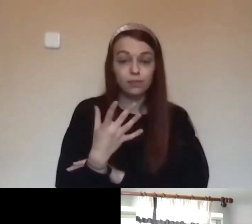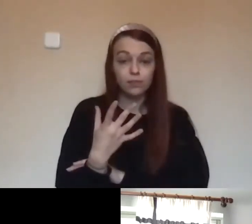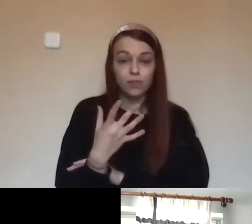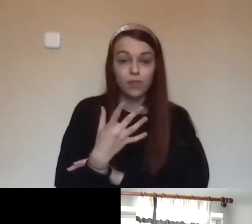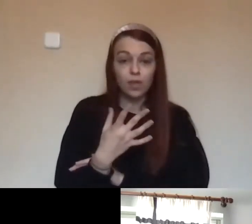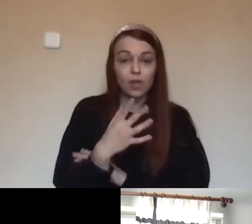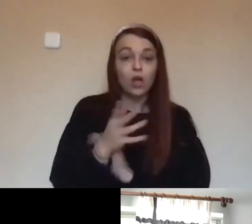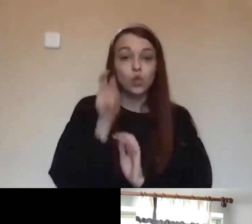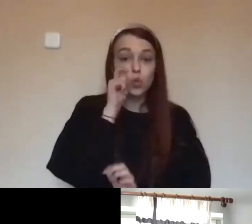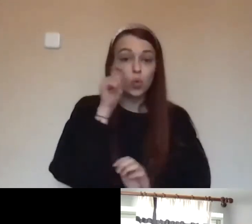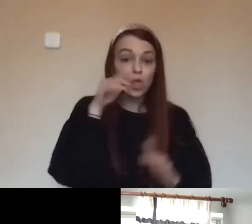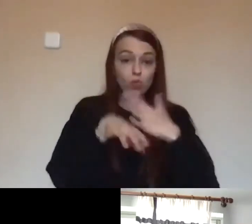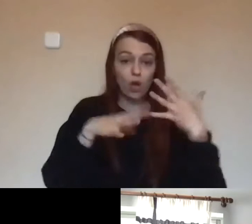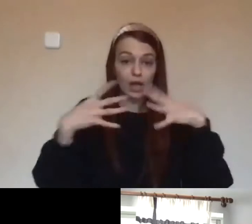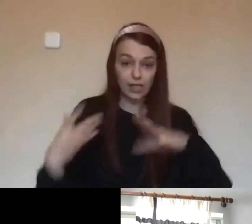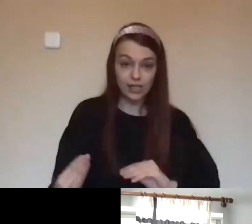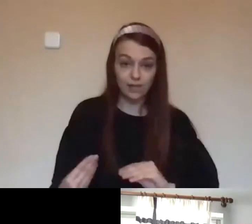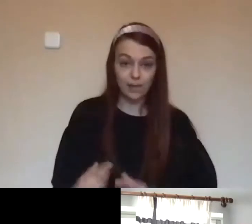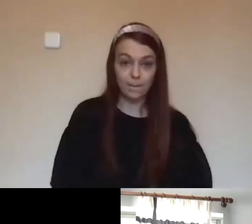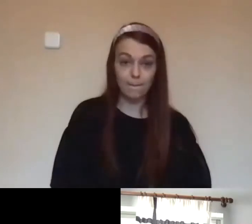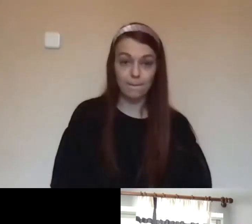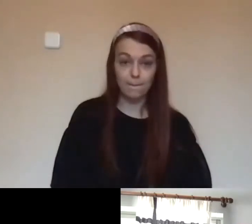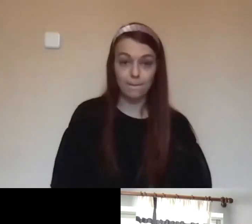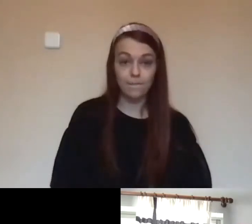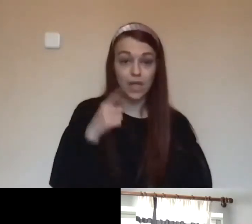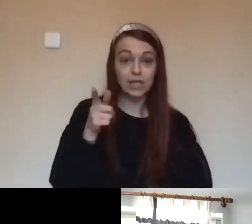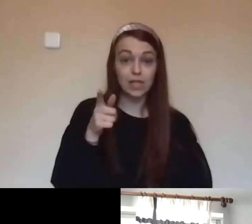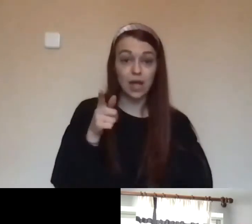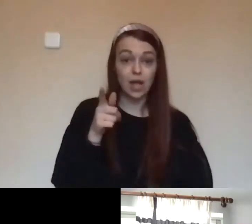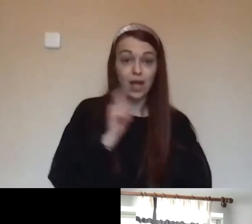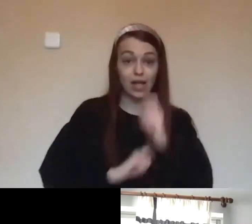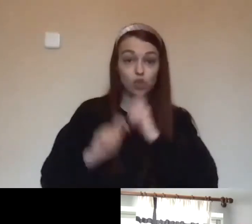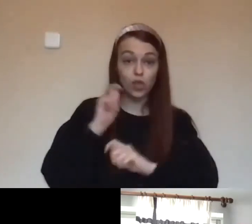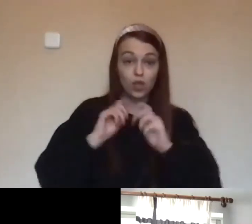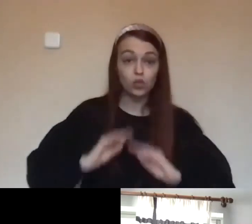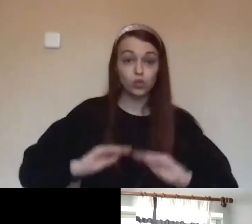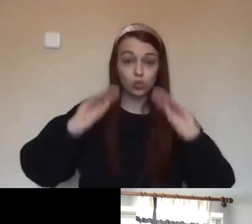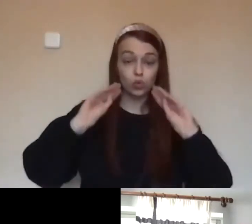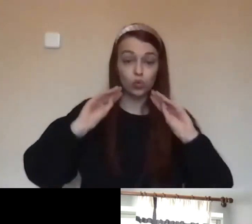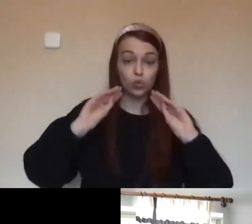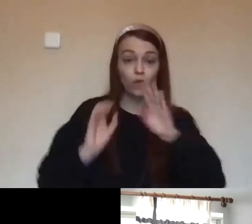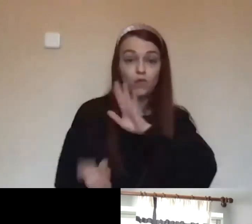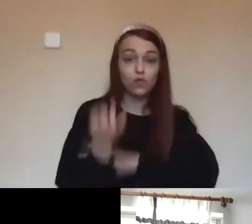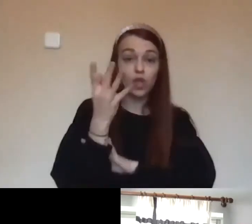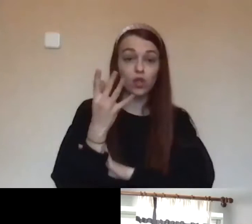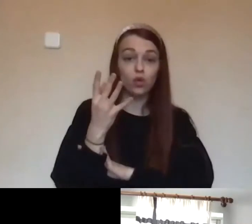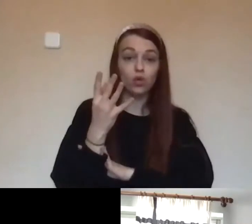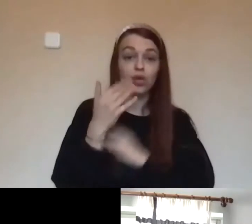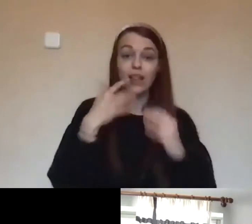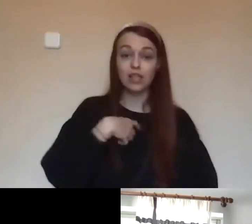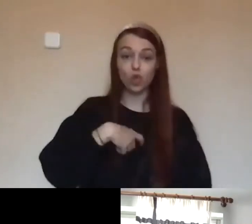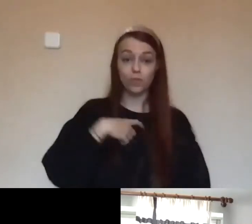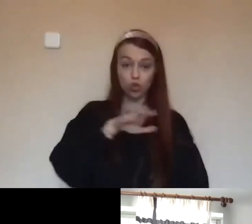Turismo Accesible, la ENAT. Esta asociación contó para su fundación con la participación de la Comisión Europea y